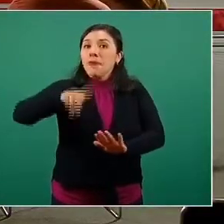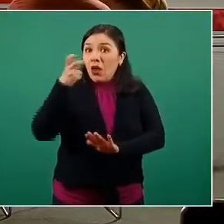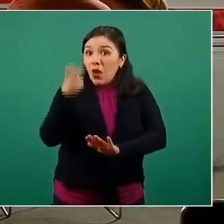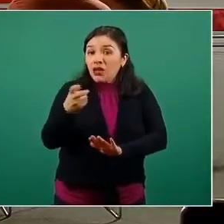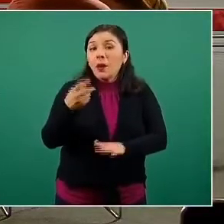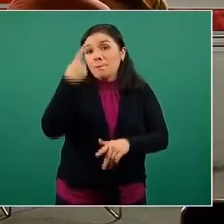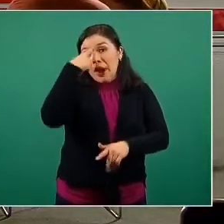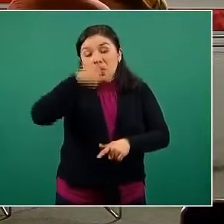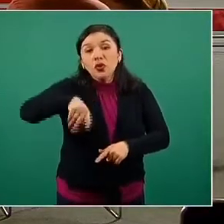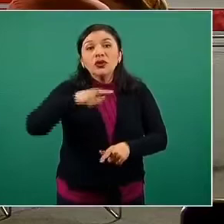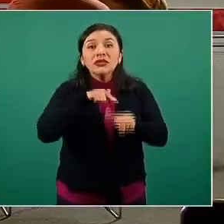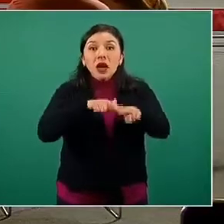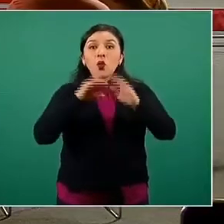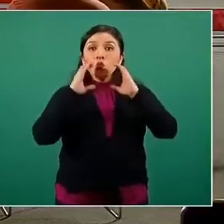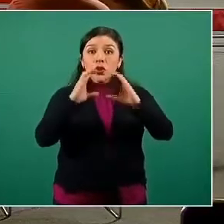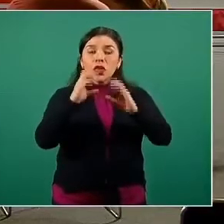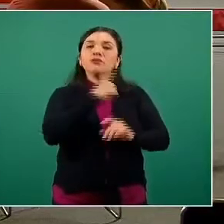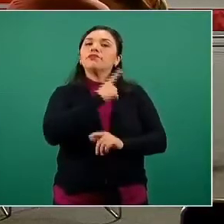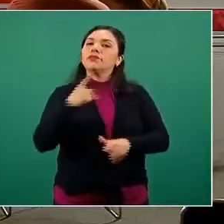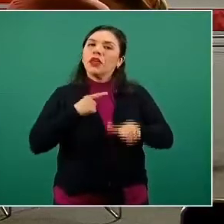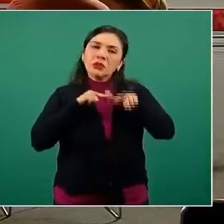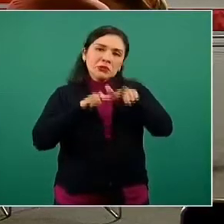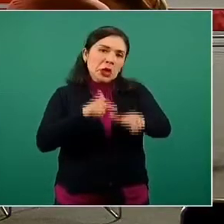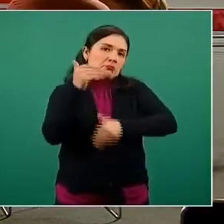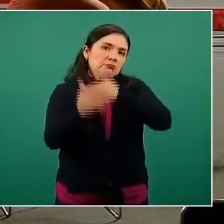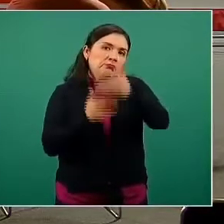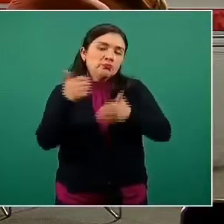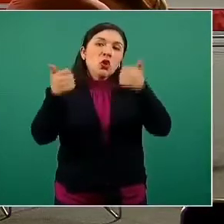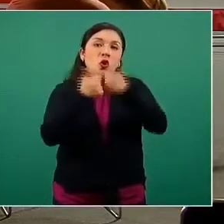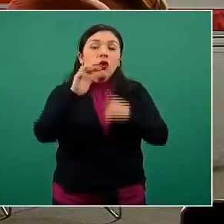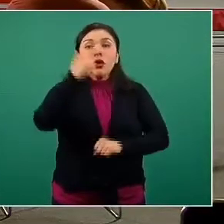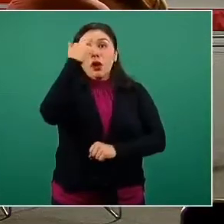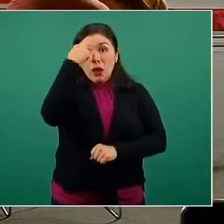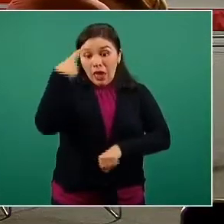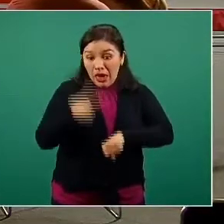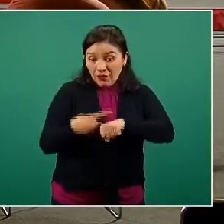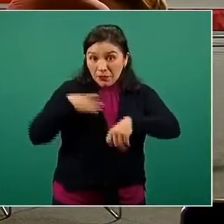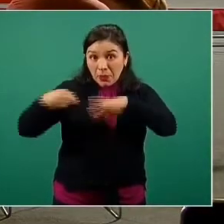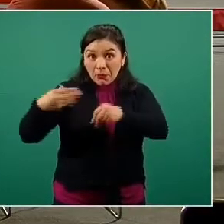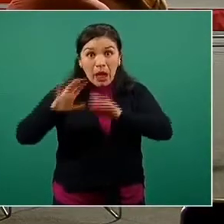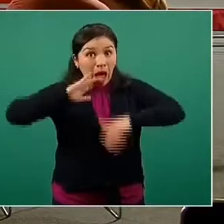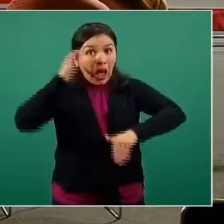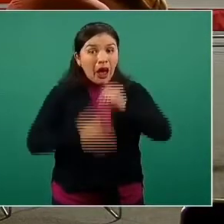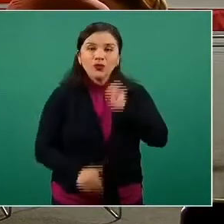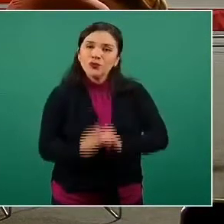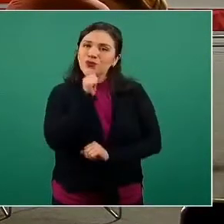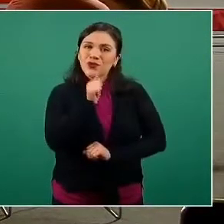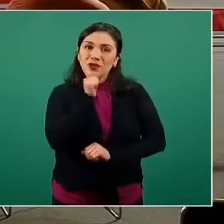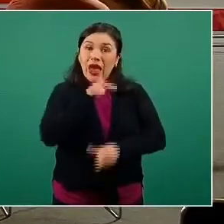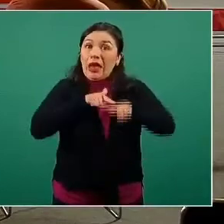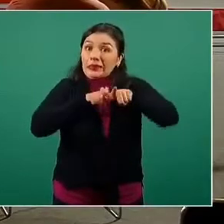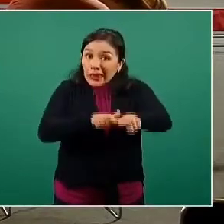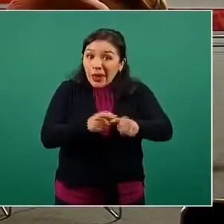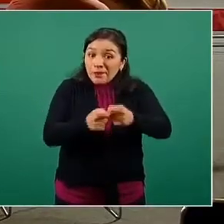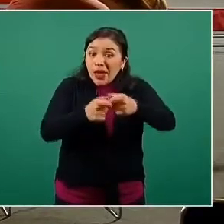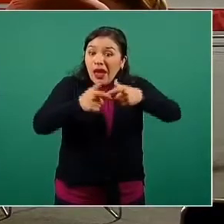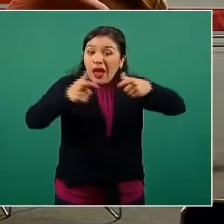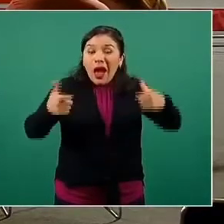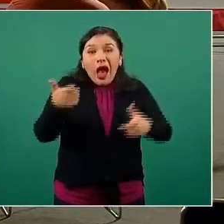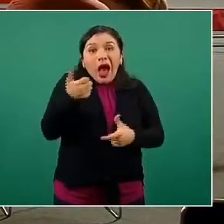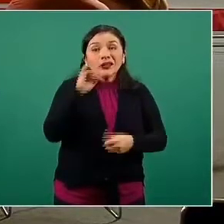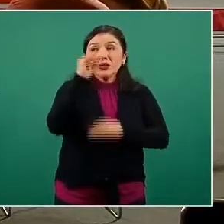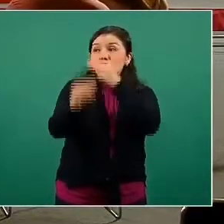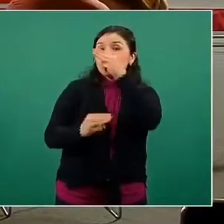medidas de precaución hay que seguirlas y estar conscientes que la epidemia no se ha acabado y que en tanto siga la epidemia activa en el resto del